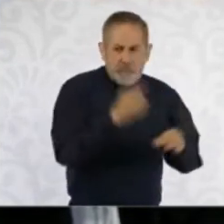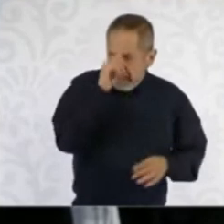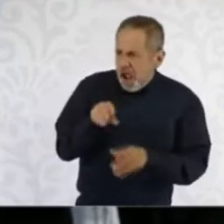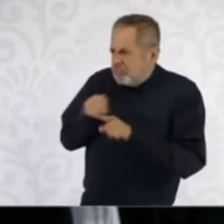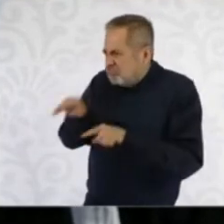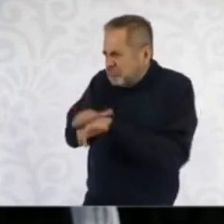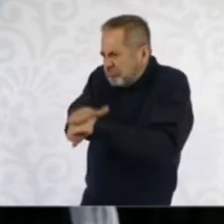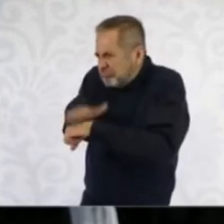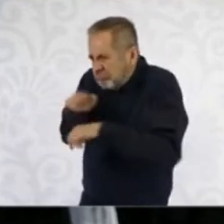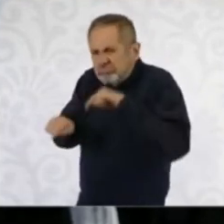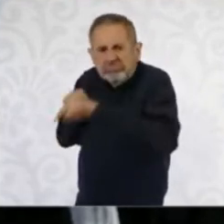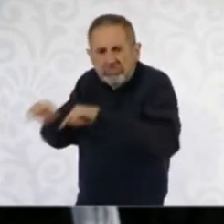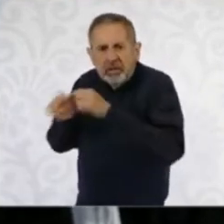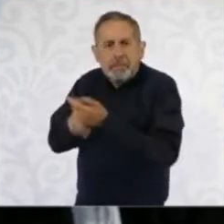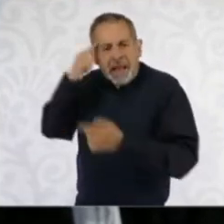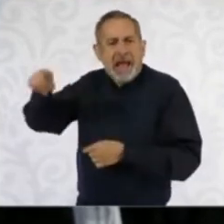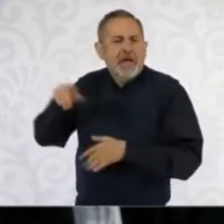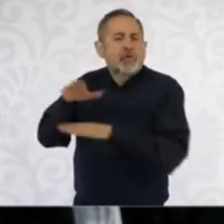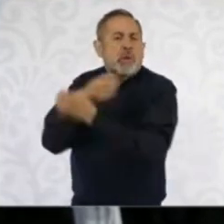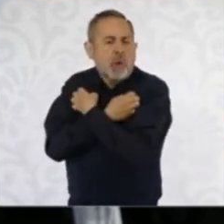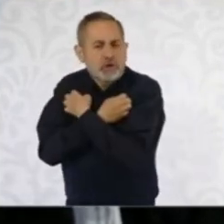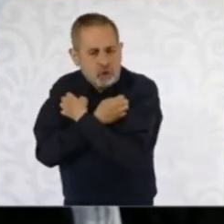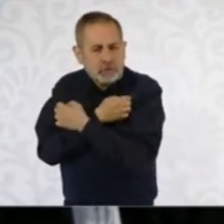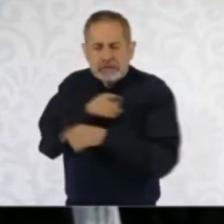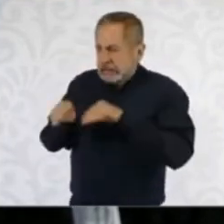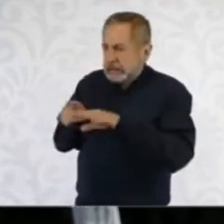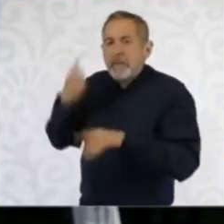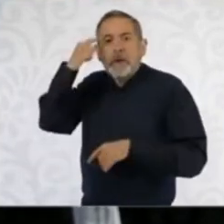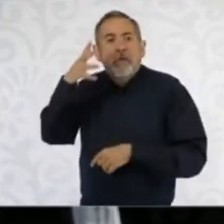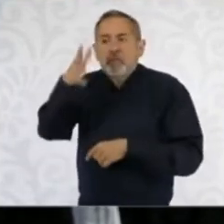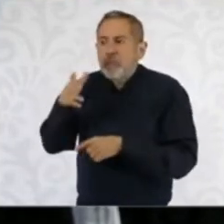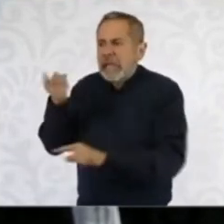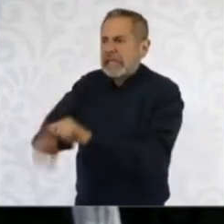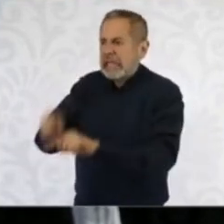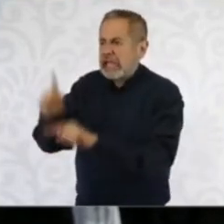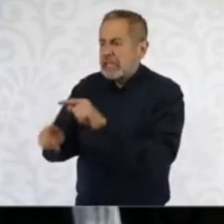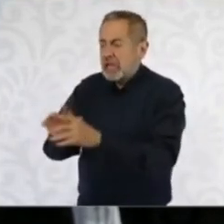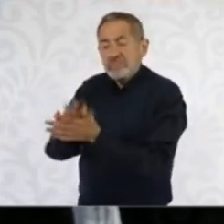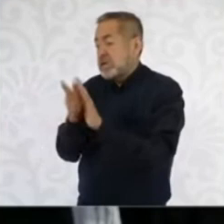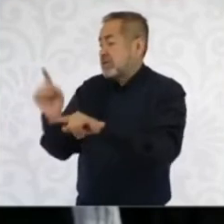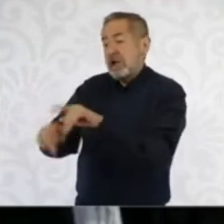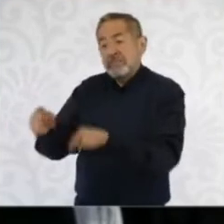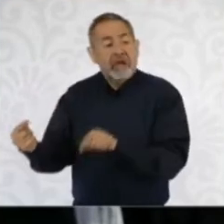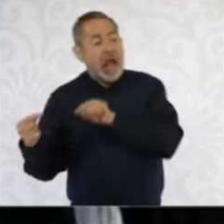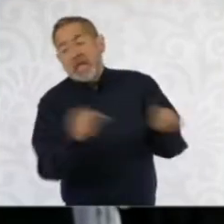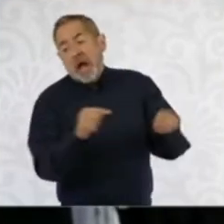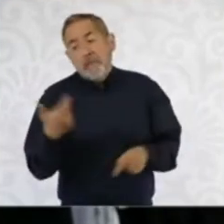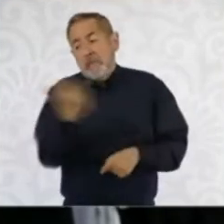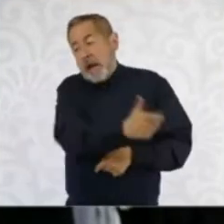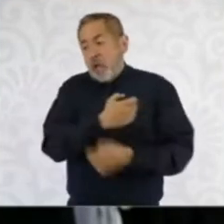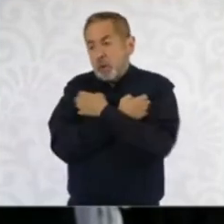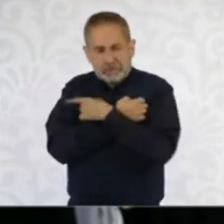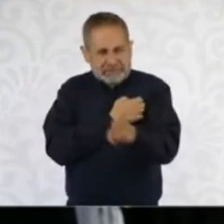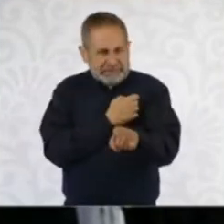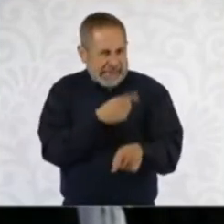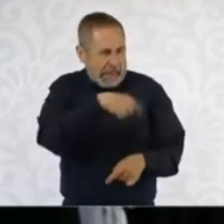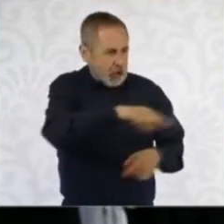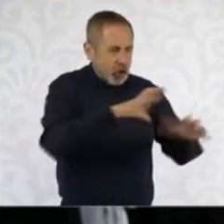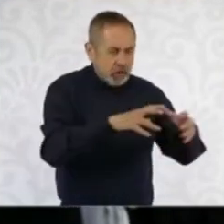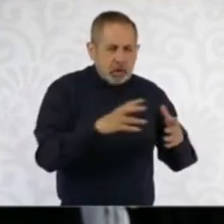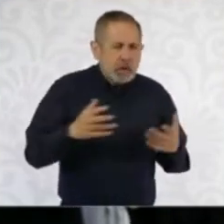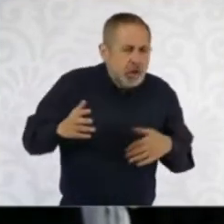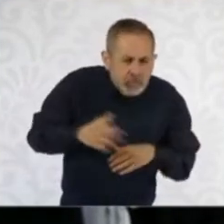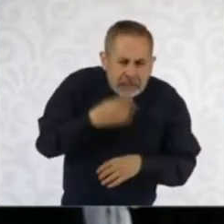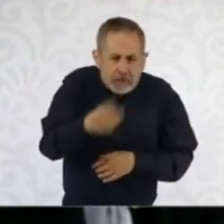públicas educativas, sobre todo con la intención de privatizar la educación en todos sus niveles. Le comento el asunto de